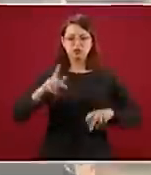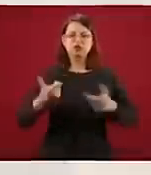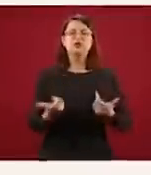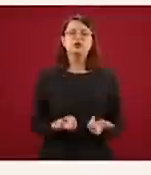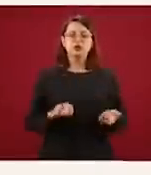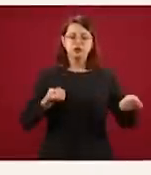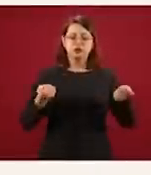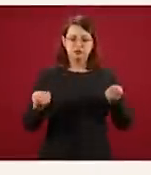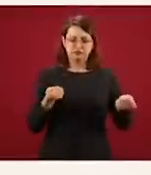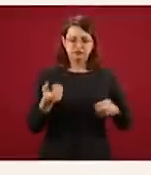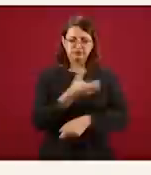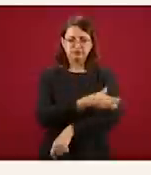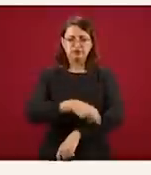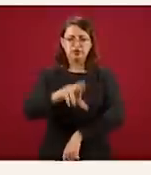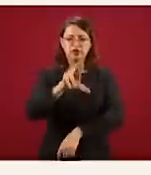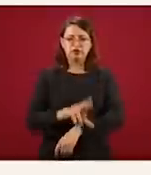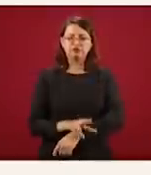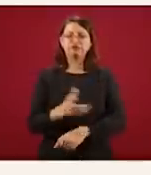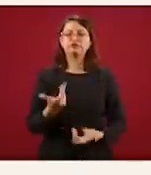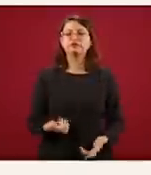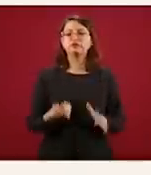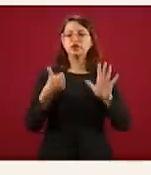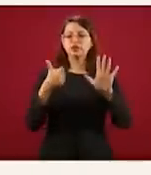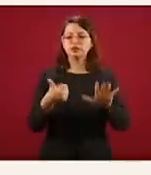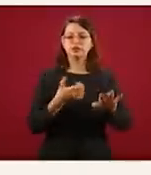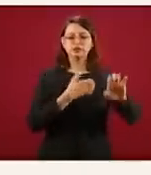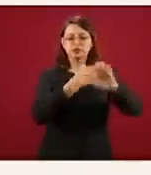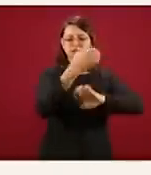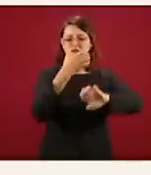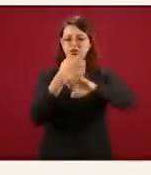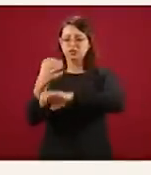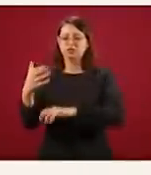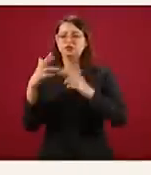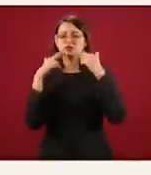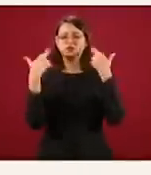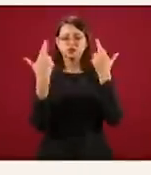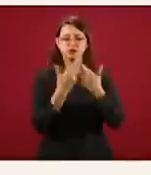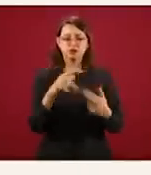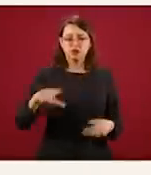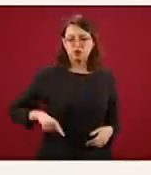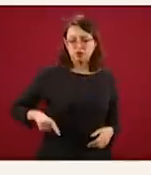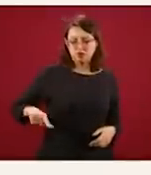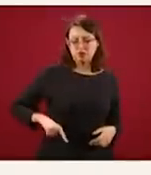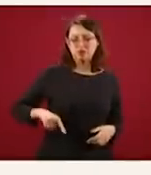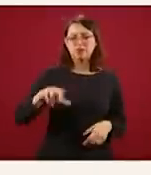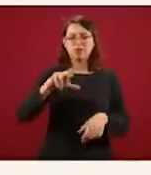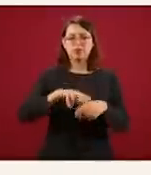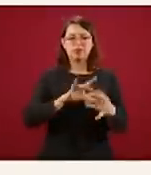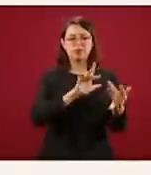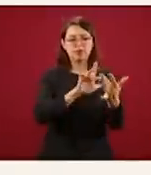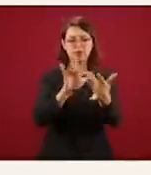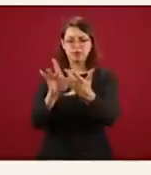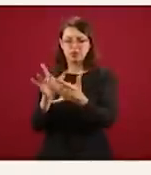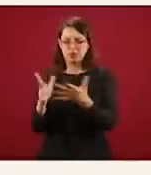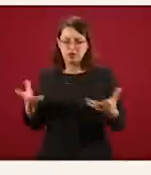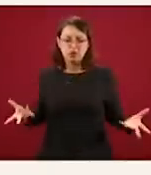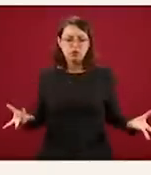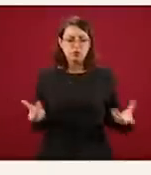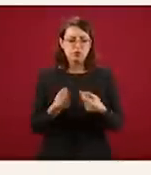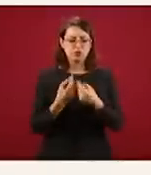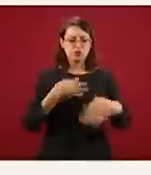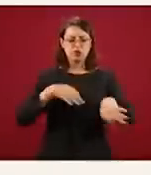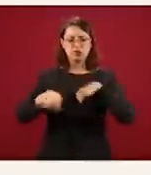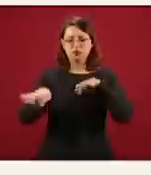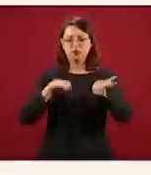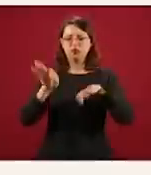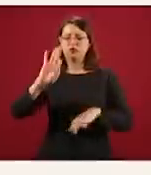con gobernadores de 6 entidades afectadas que expresaron su respaldo al gobierno federal, se